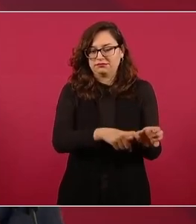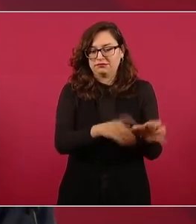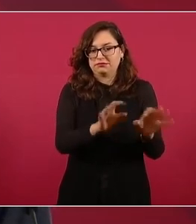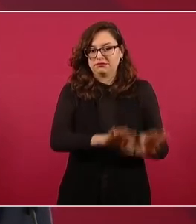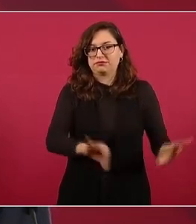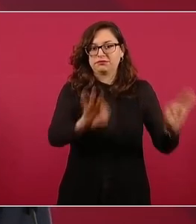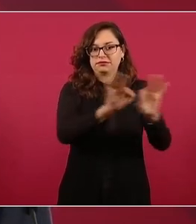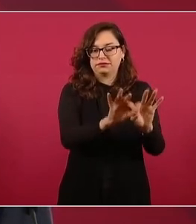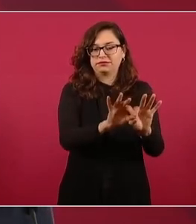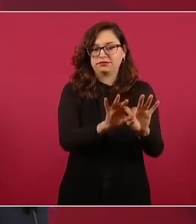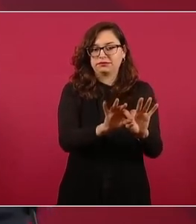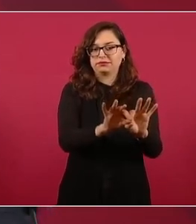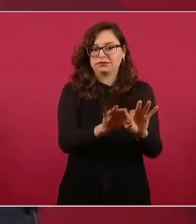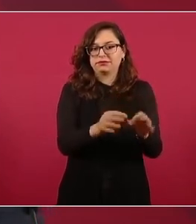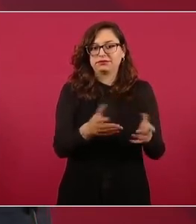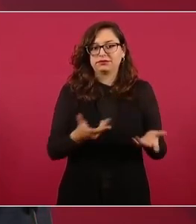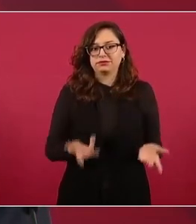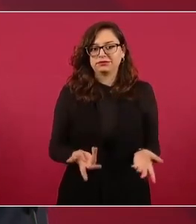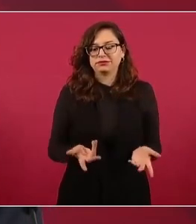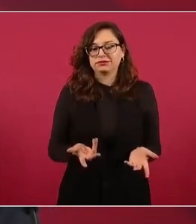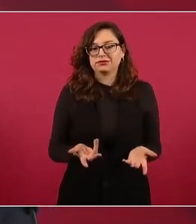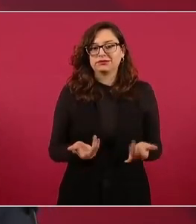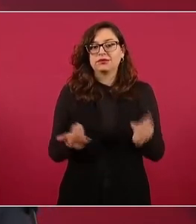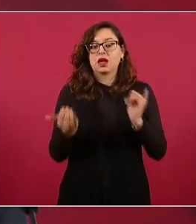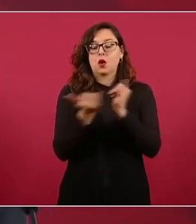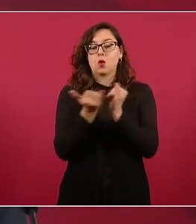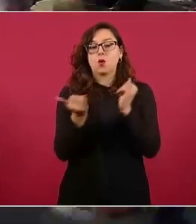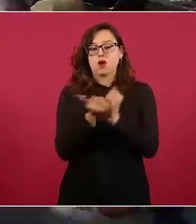Y además he sabido,